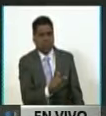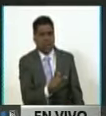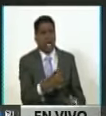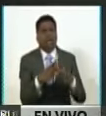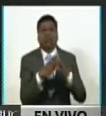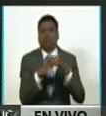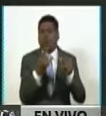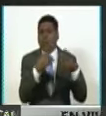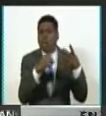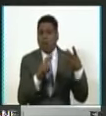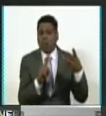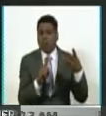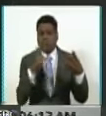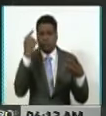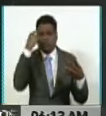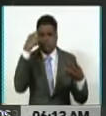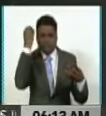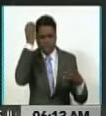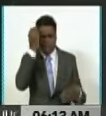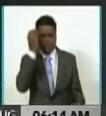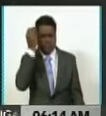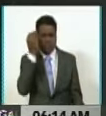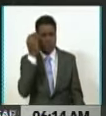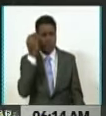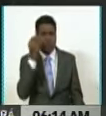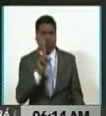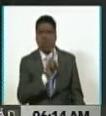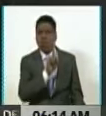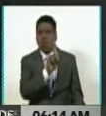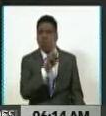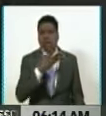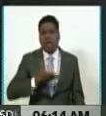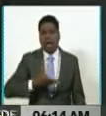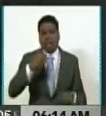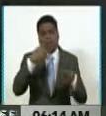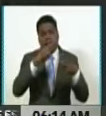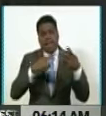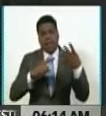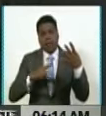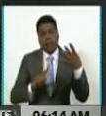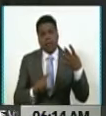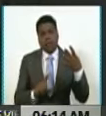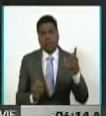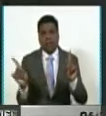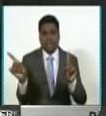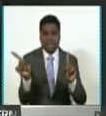pensamiento de una de las raíces primigenias,